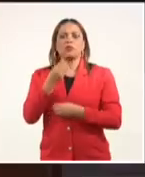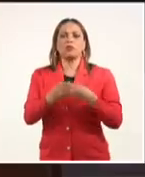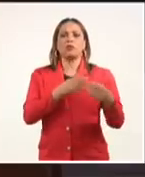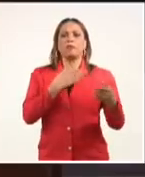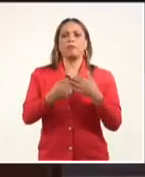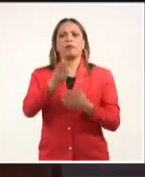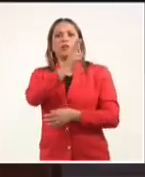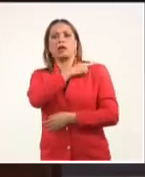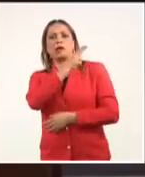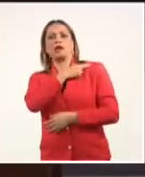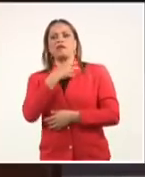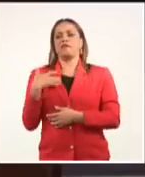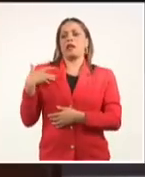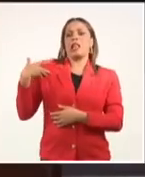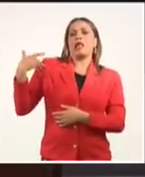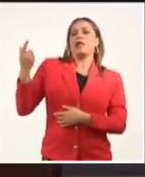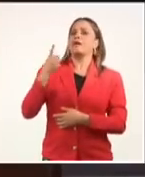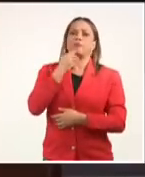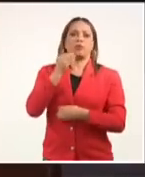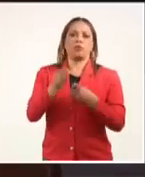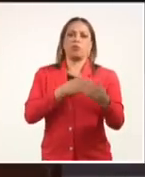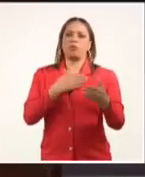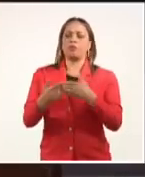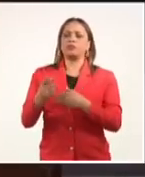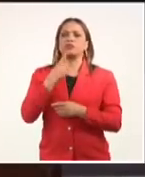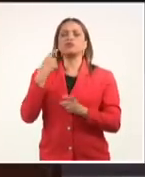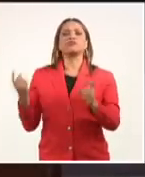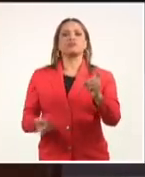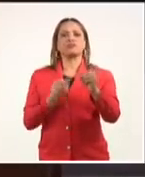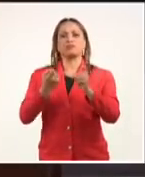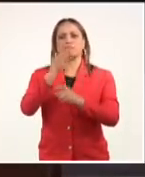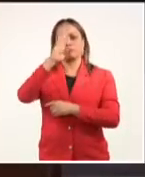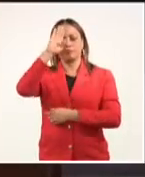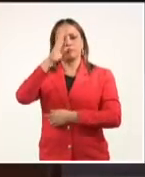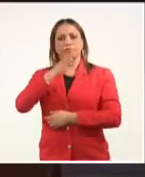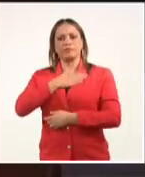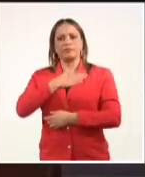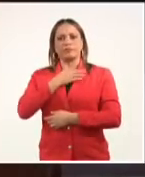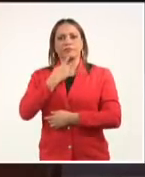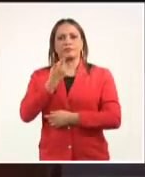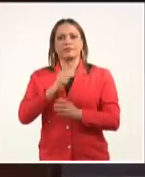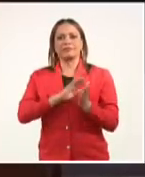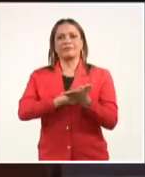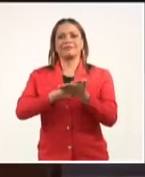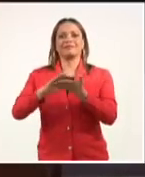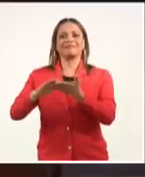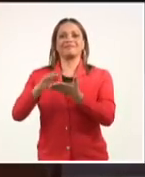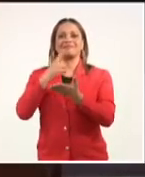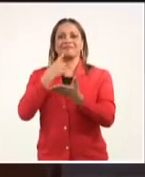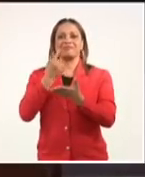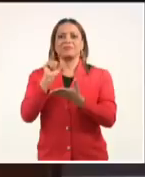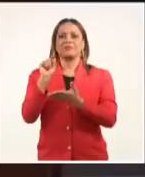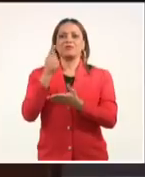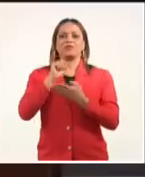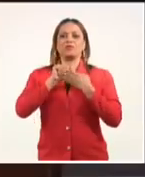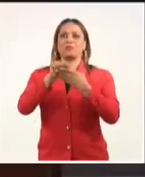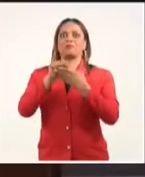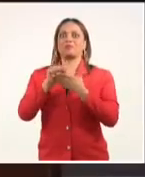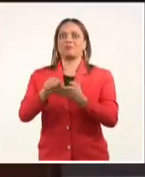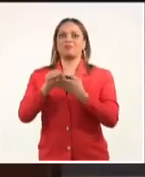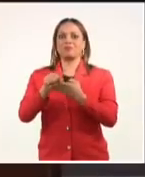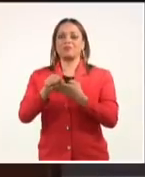consideramos acreedores de la patria por haberle prestado un servicio.